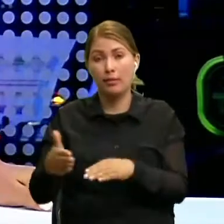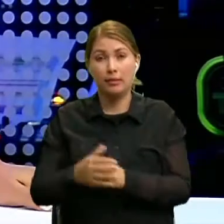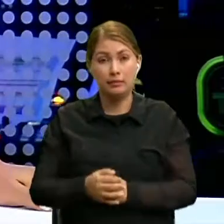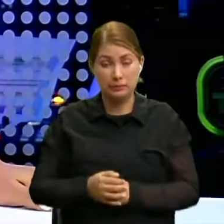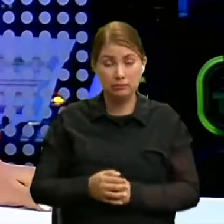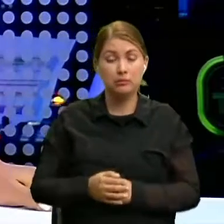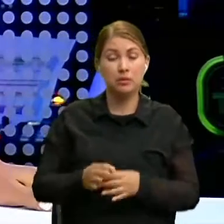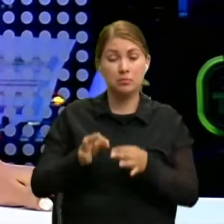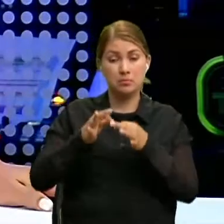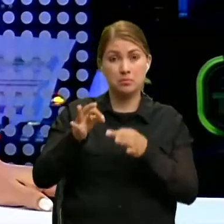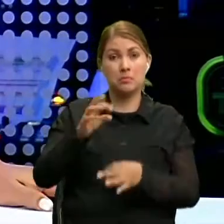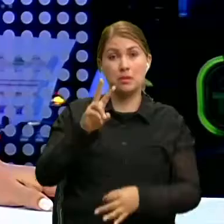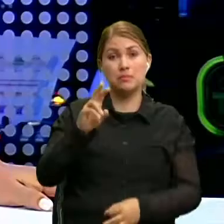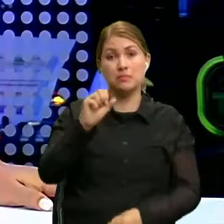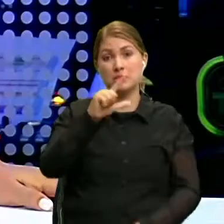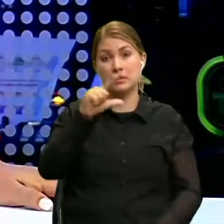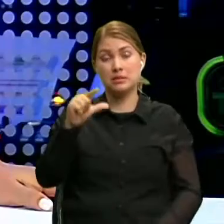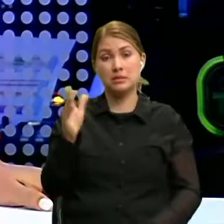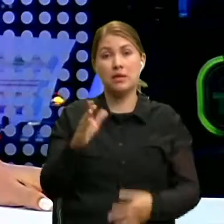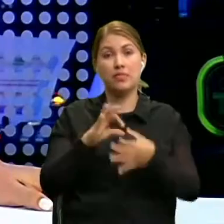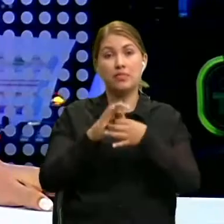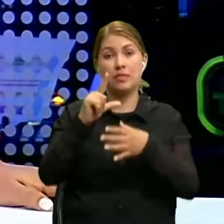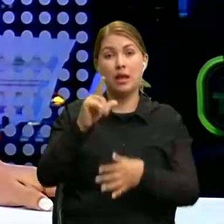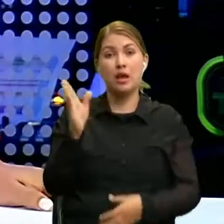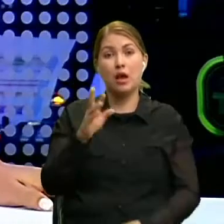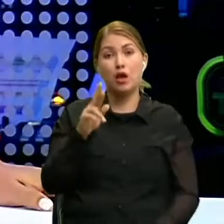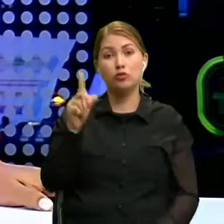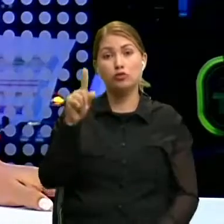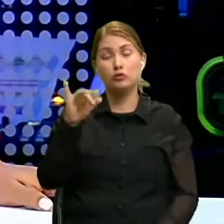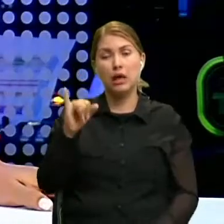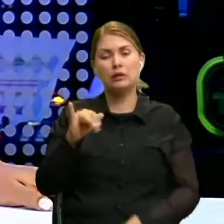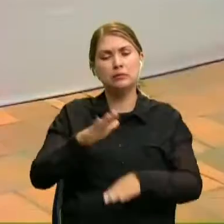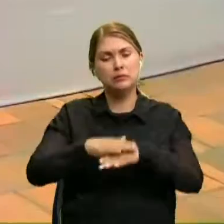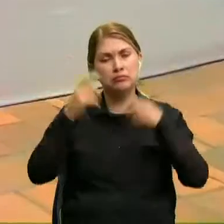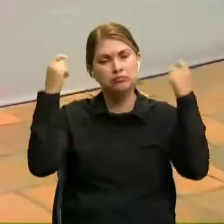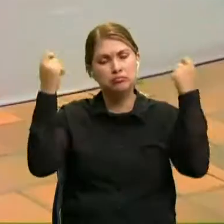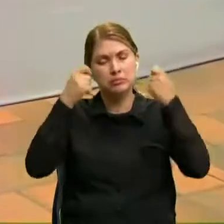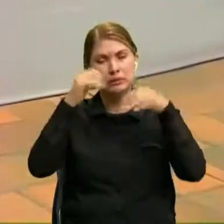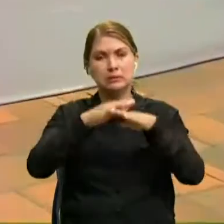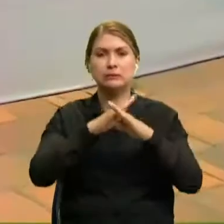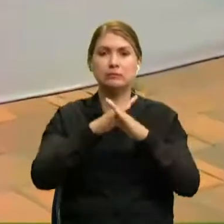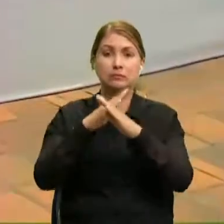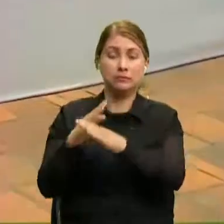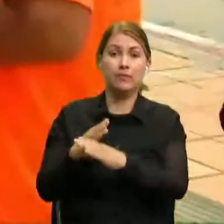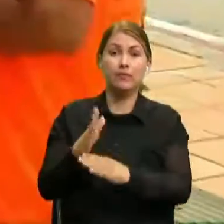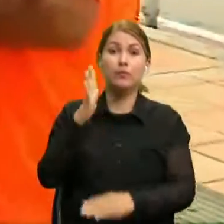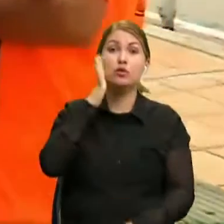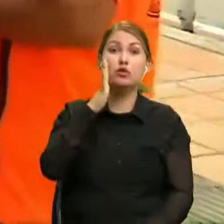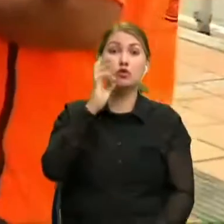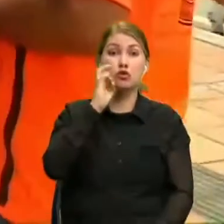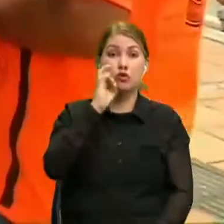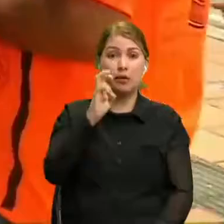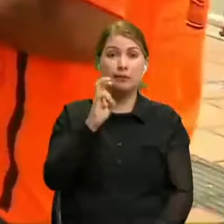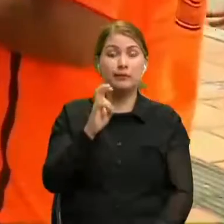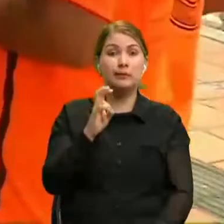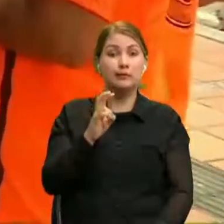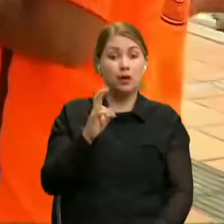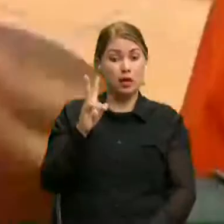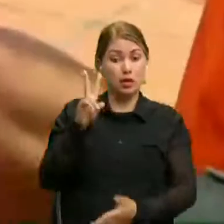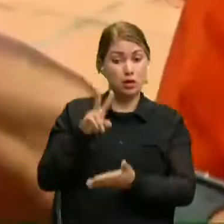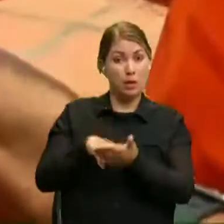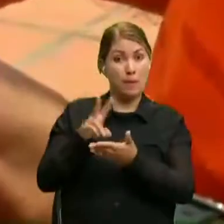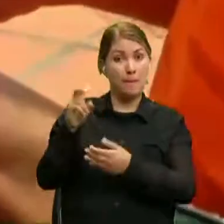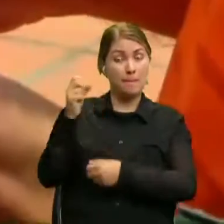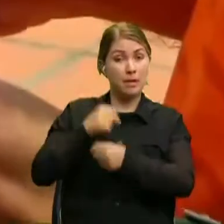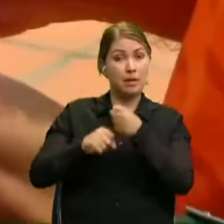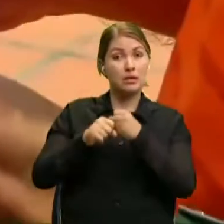autoridades sanitarias impulsan campañas para prevenir esta patología. En Norte de Santander se registró durante el